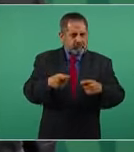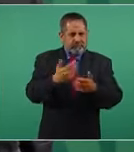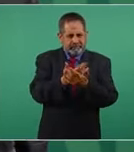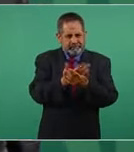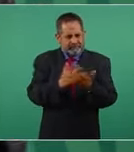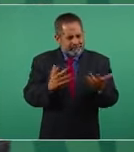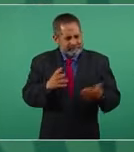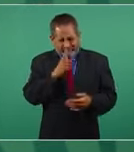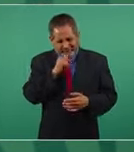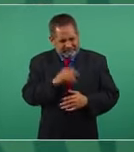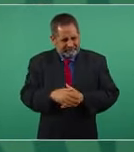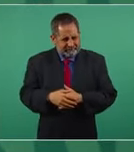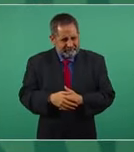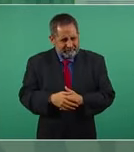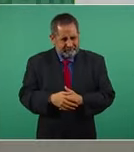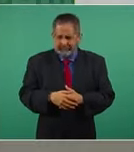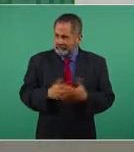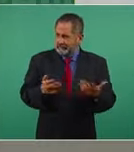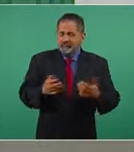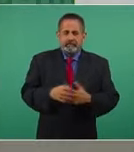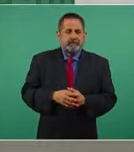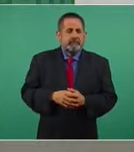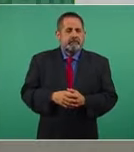¿Qué no pueden